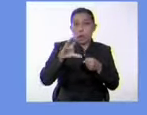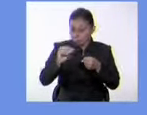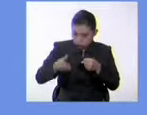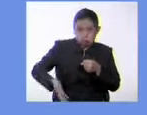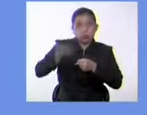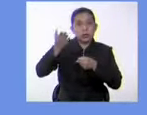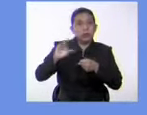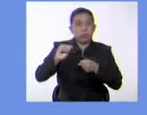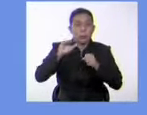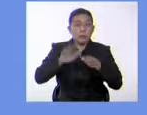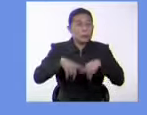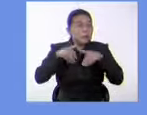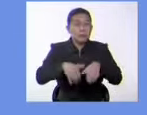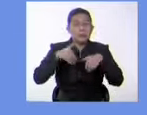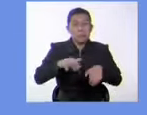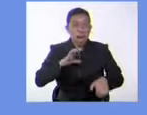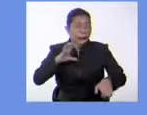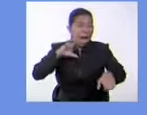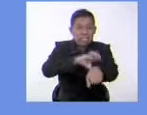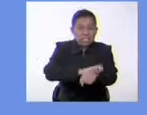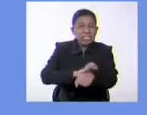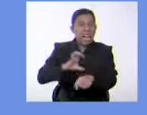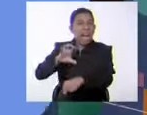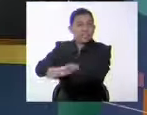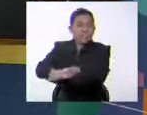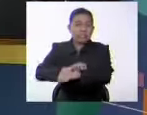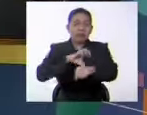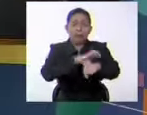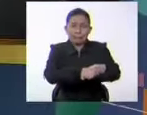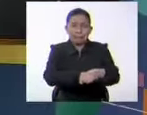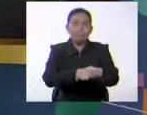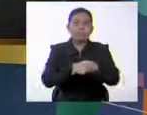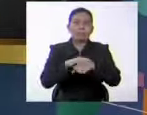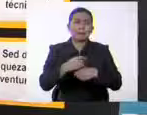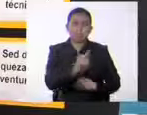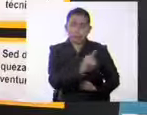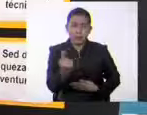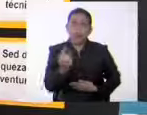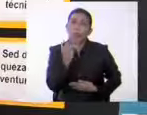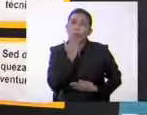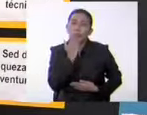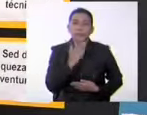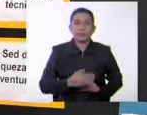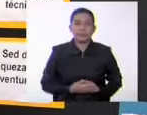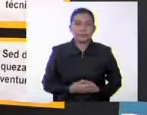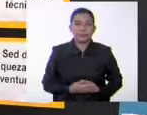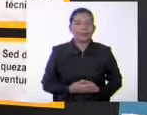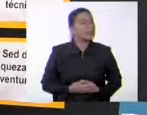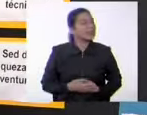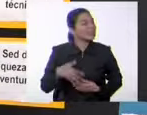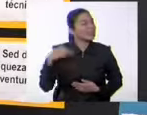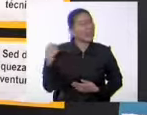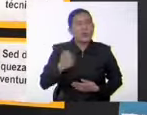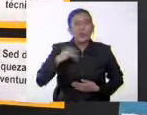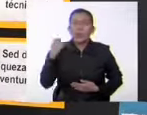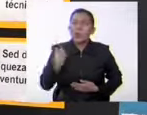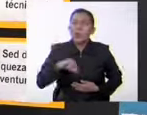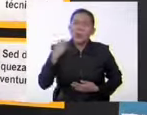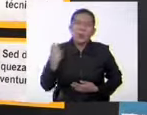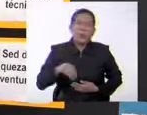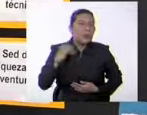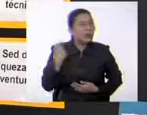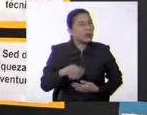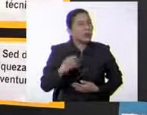también. Entonces, en ese momento podemos hablar de que la conquista se dio con una brutal, ¿verdad?,